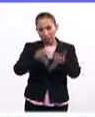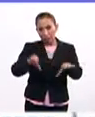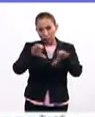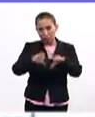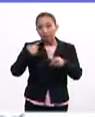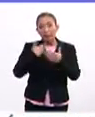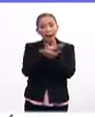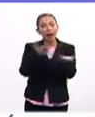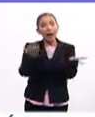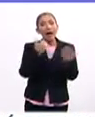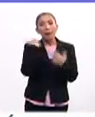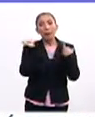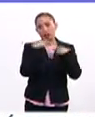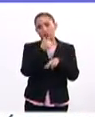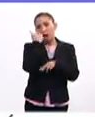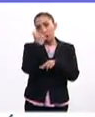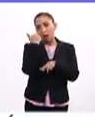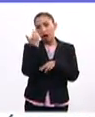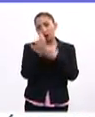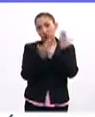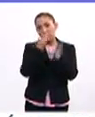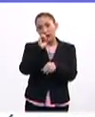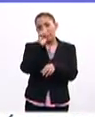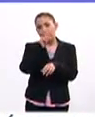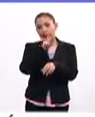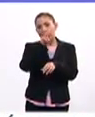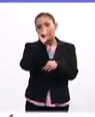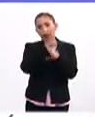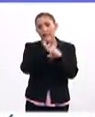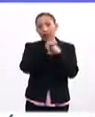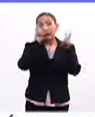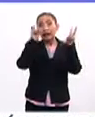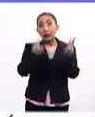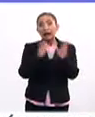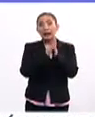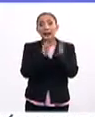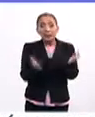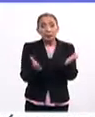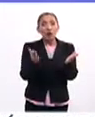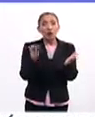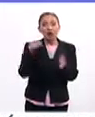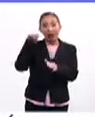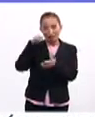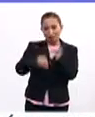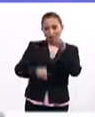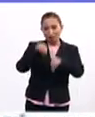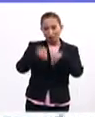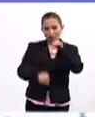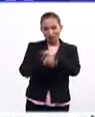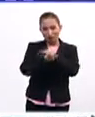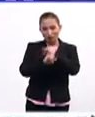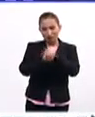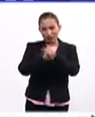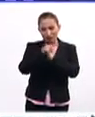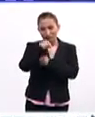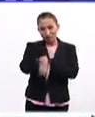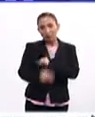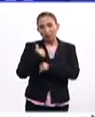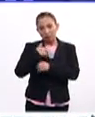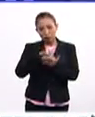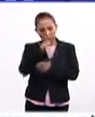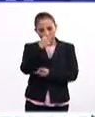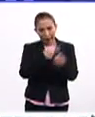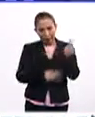a maestros y alumnos, vamos a hablar sobre el libro digital interactivo. Maestro, gracias por estar nuevamente, un